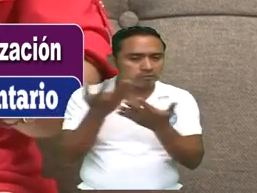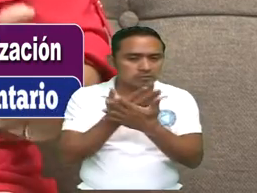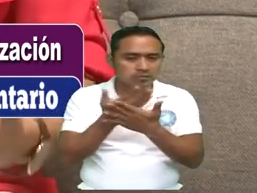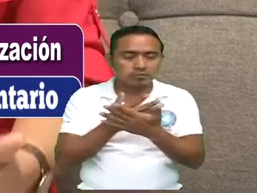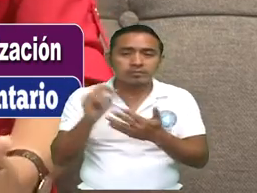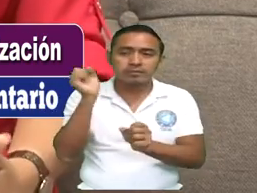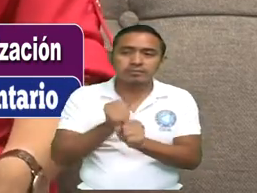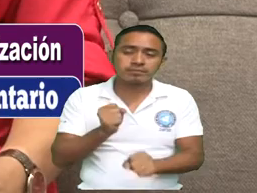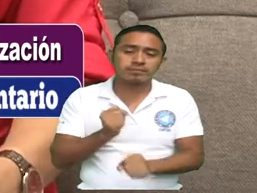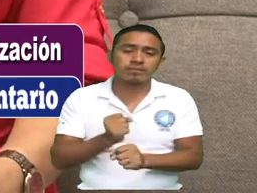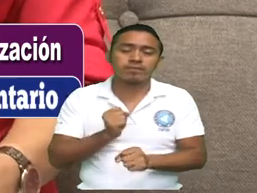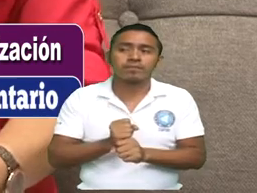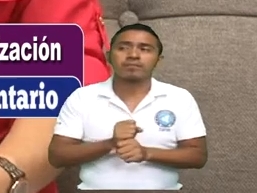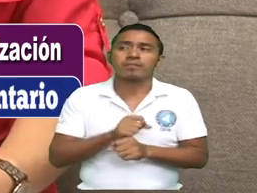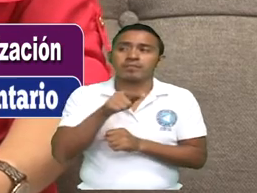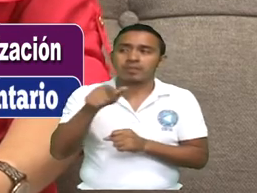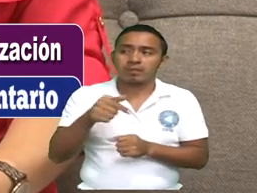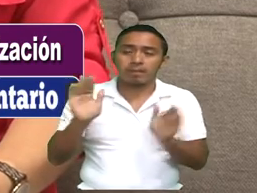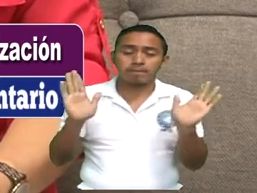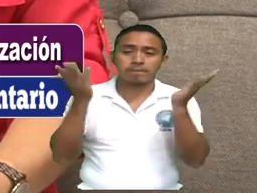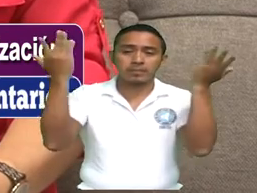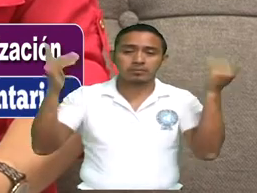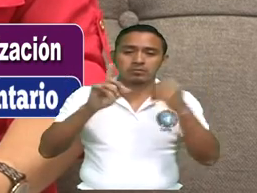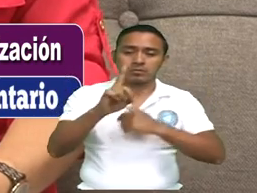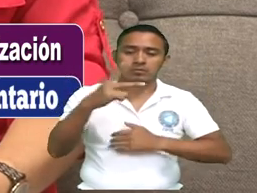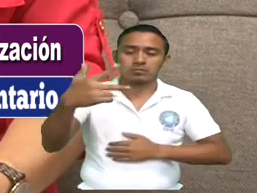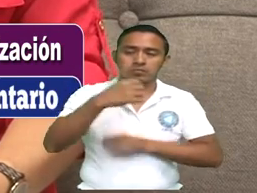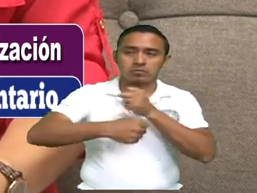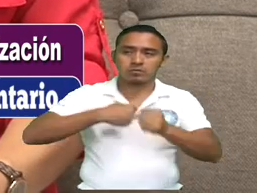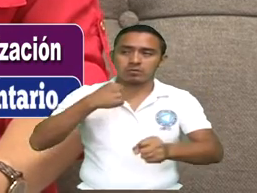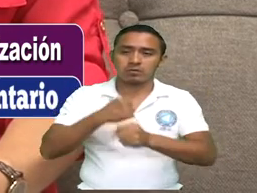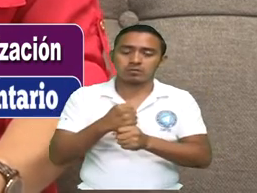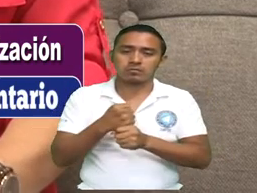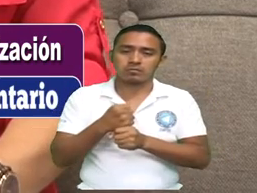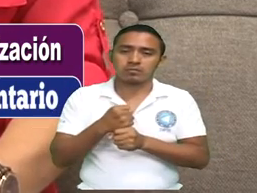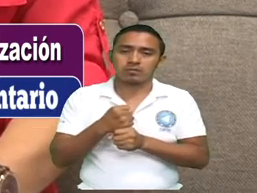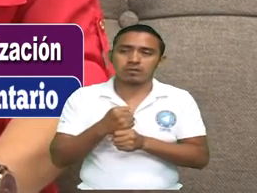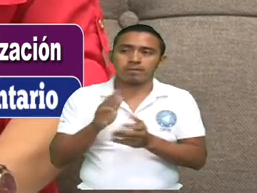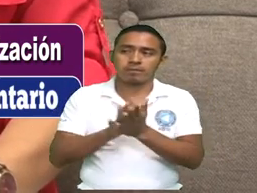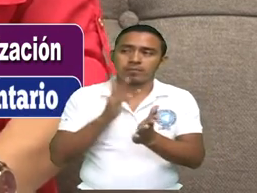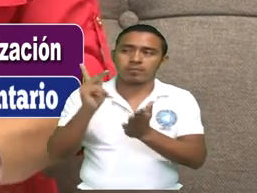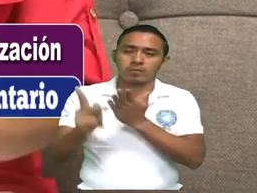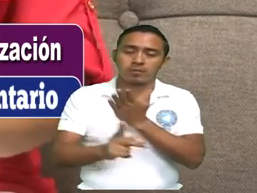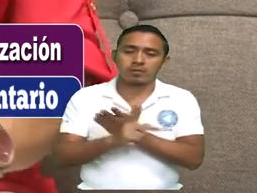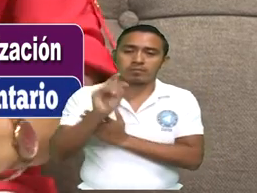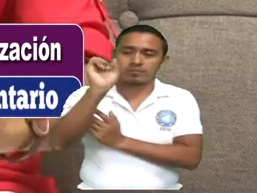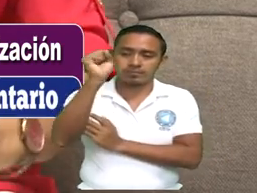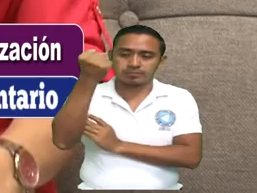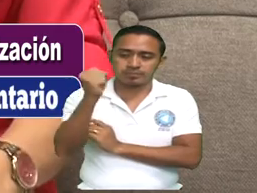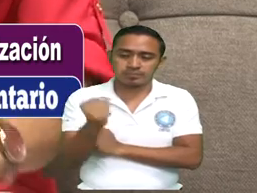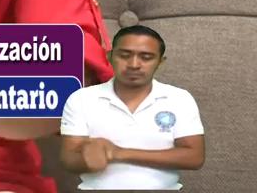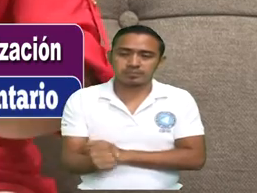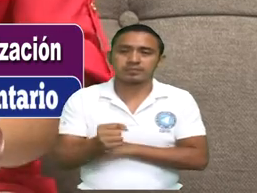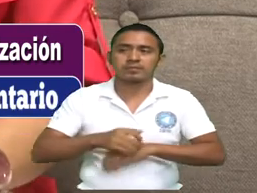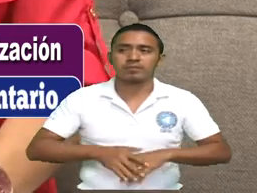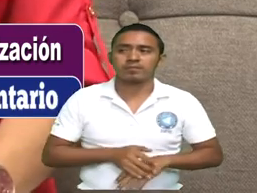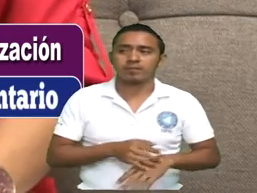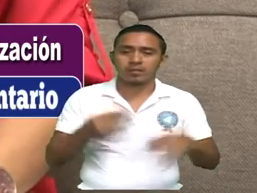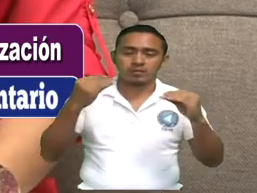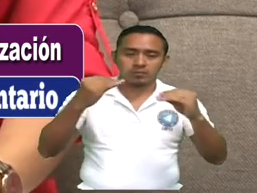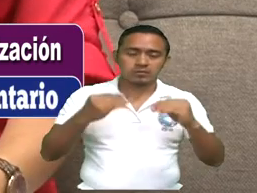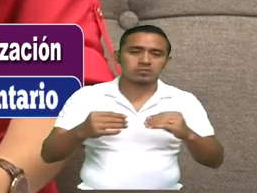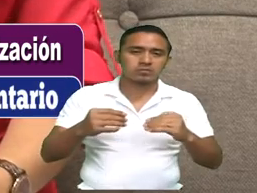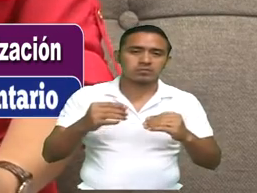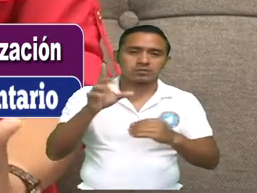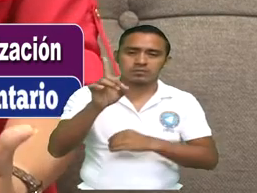que trabajan. Y esos son los mayores de 18 años que están en el programa de sabatino, que le llamamos, que es educación a